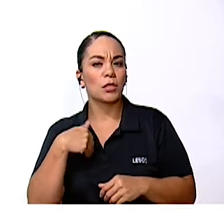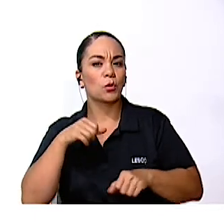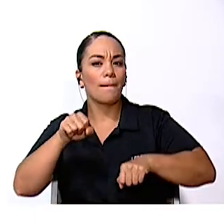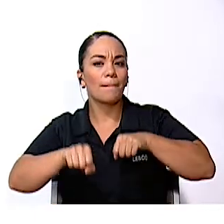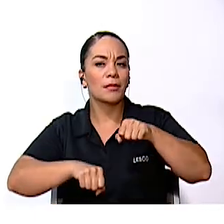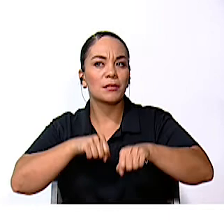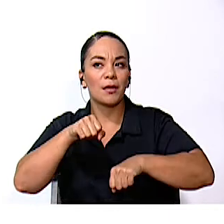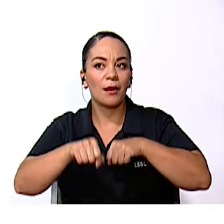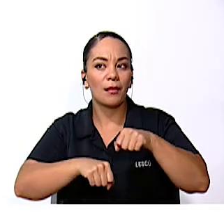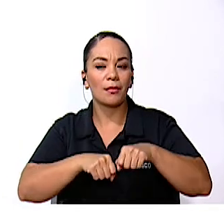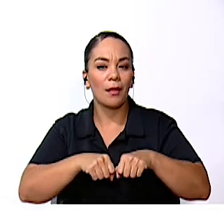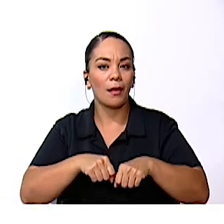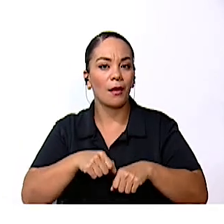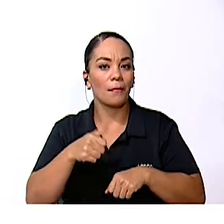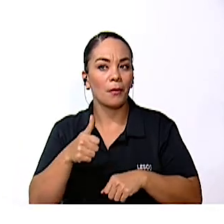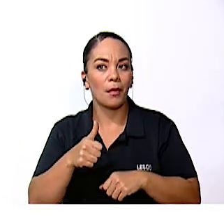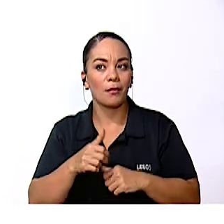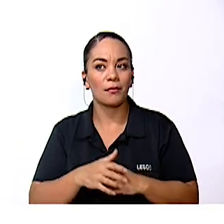Bien